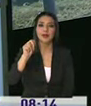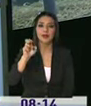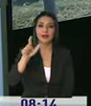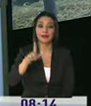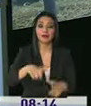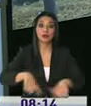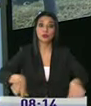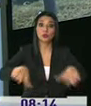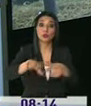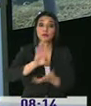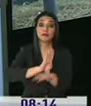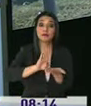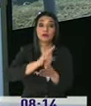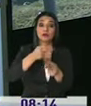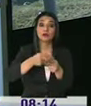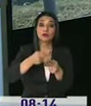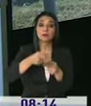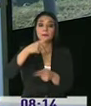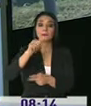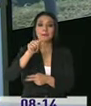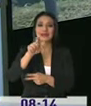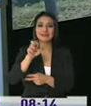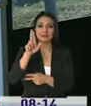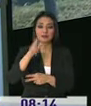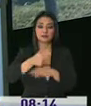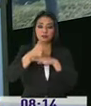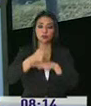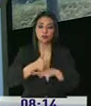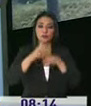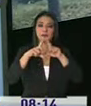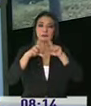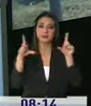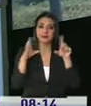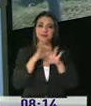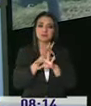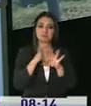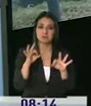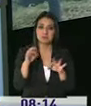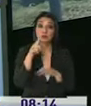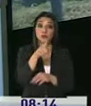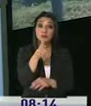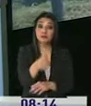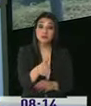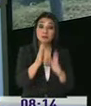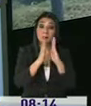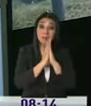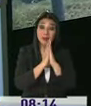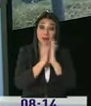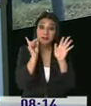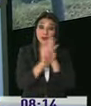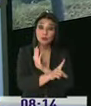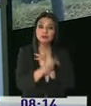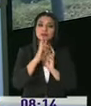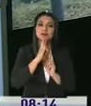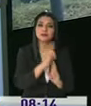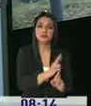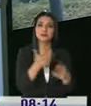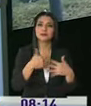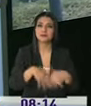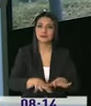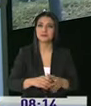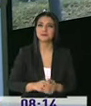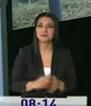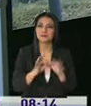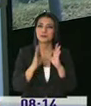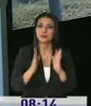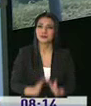placer, está con las autoridades de Maceo, dando respuesta al pedido que ustedes lo han realizado. Andreita, voy